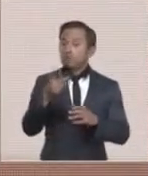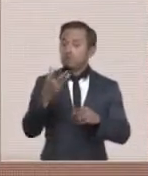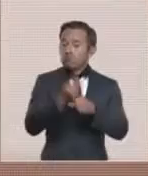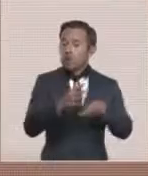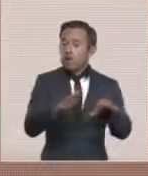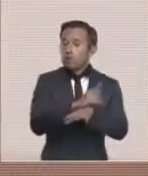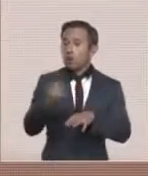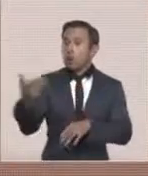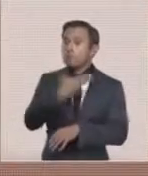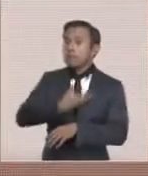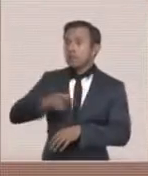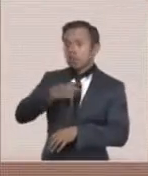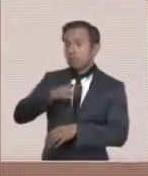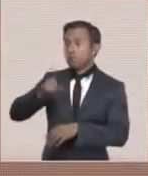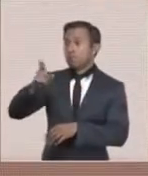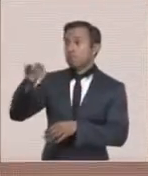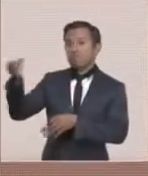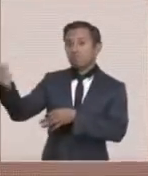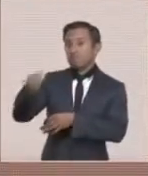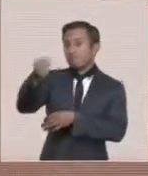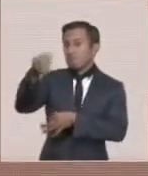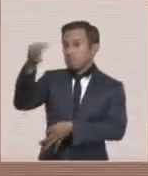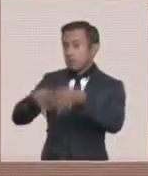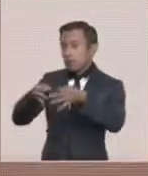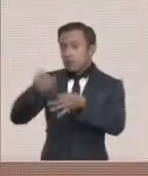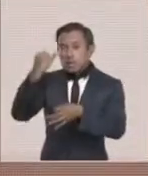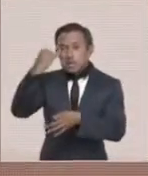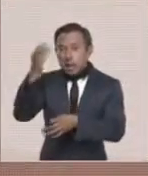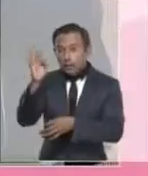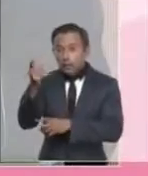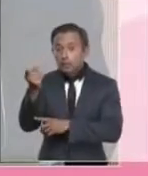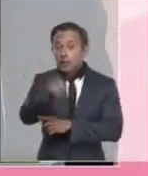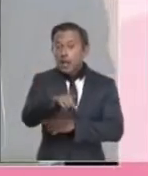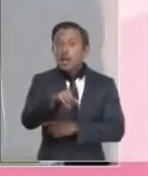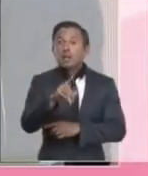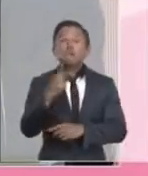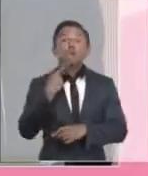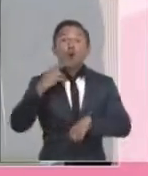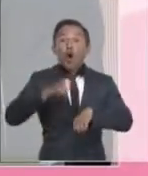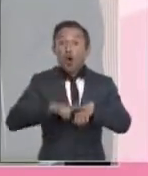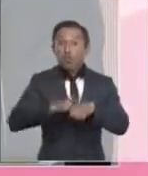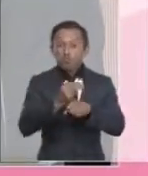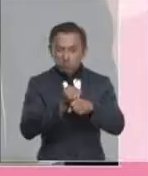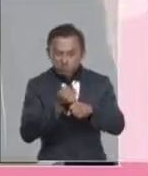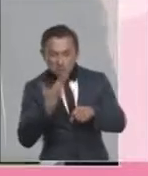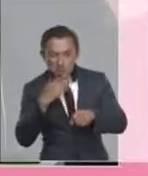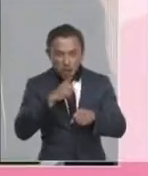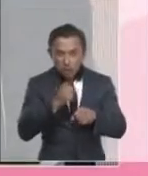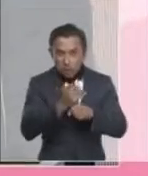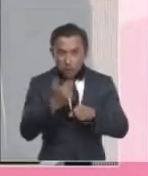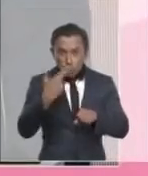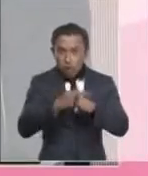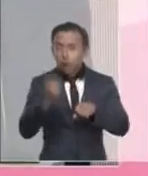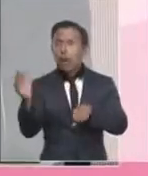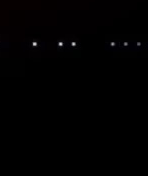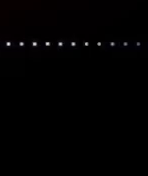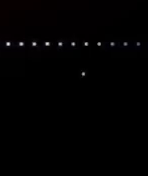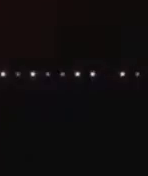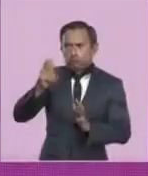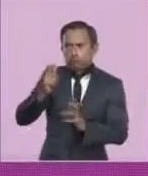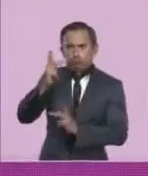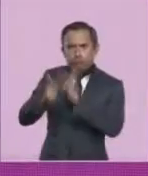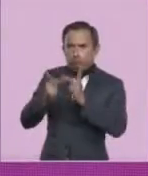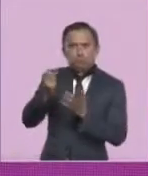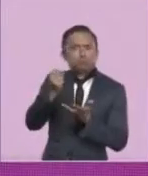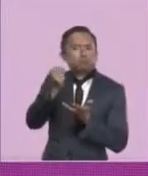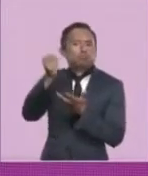designar al fiscal y va a ser su empleado, pues jamás lo va a juzgar a él. Por supuesto que a favor de un fiscal absolutamente autónomo.